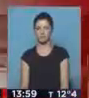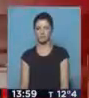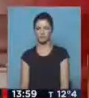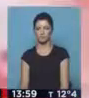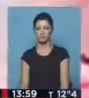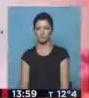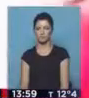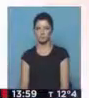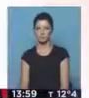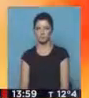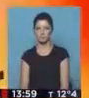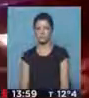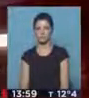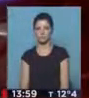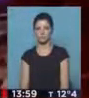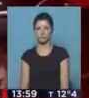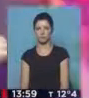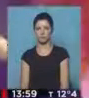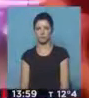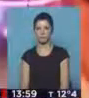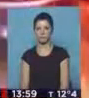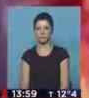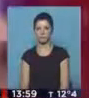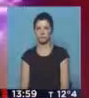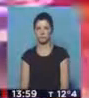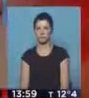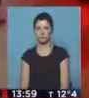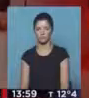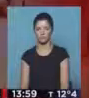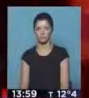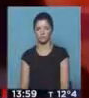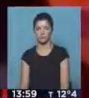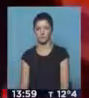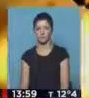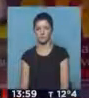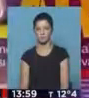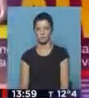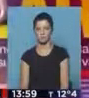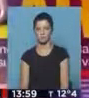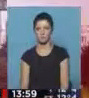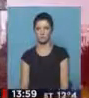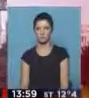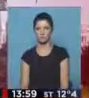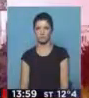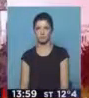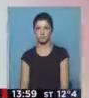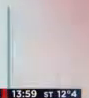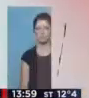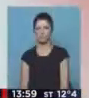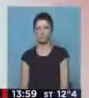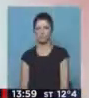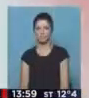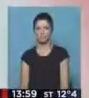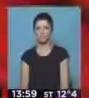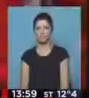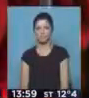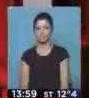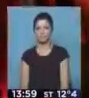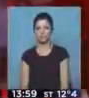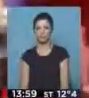vamos a estar, pero sí vamos a estar al sábado siguiente, como todos los sábados, de 12:30 a 14, y entonces los esperamos. Chao.